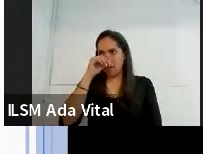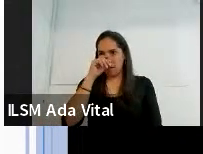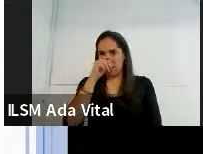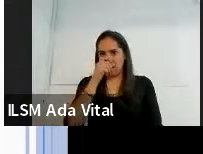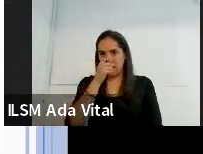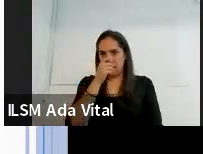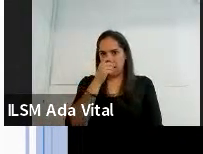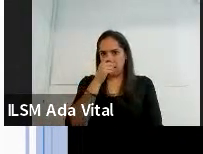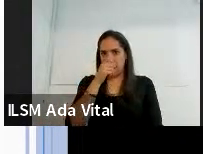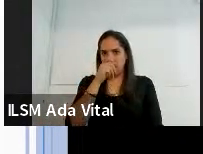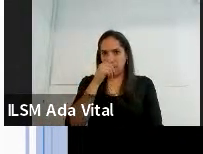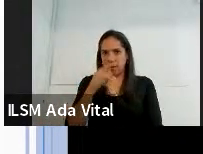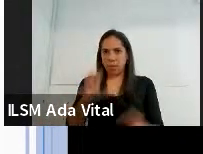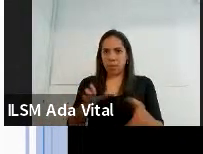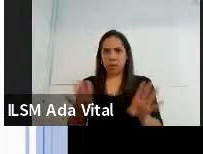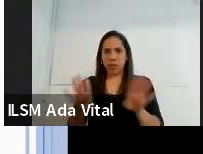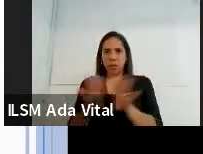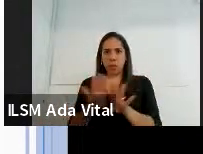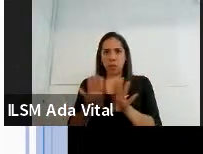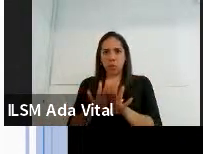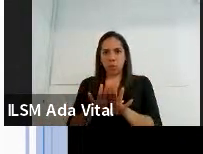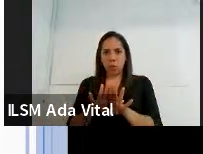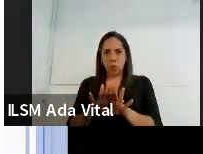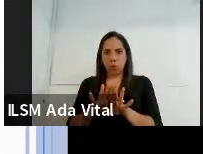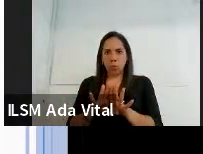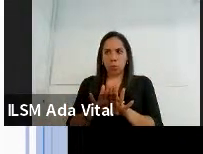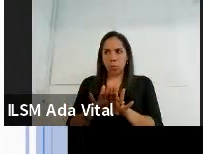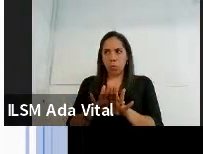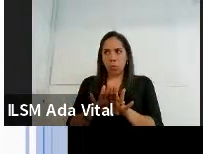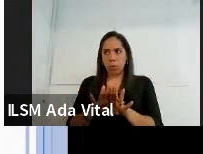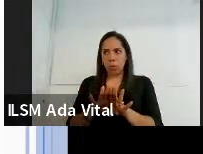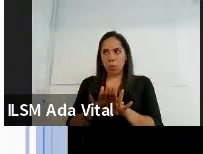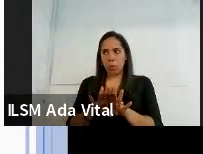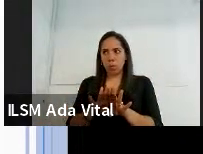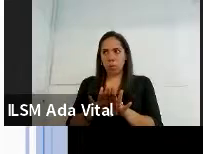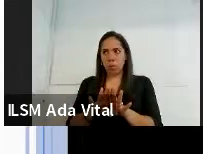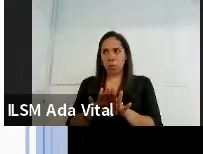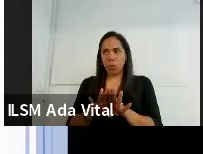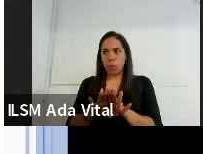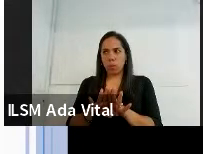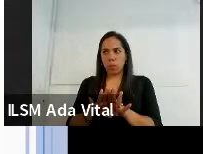Nadia la invitación, tenía el concepto de que íbamos a hablar